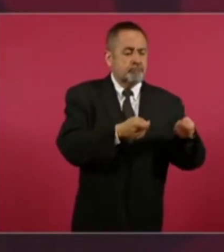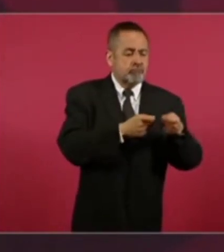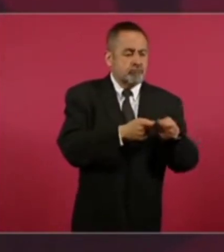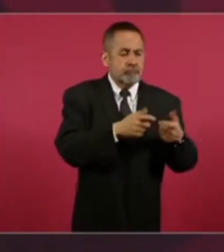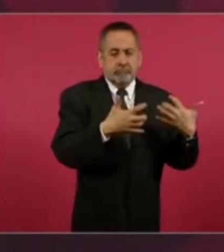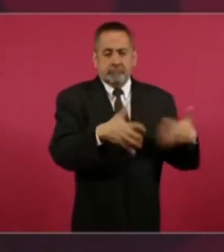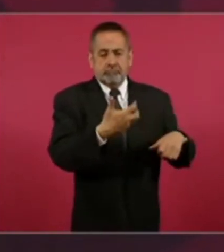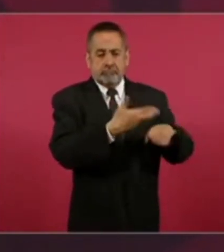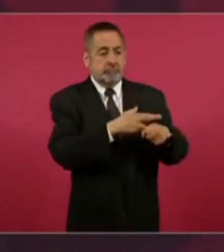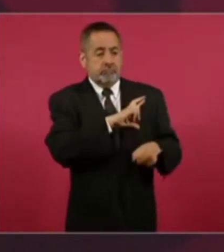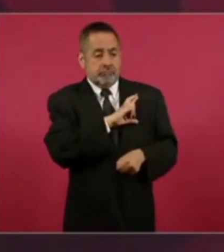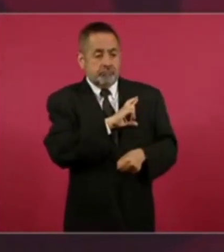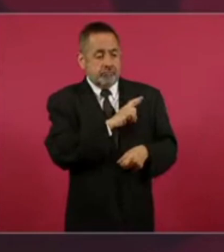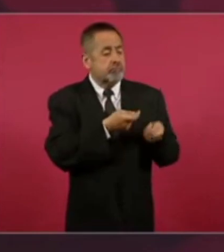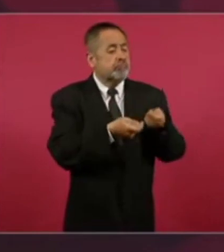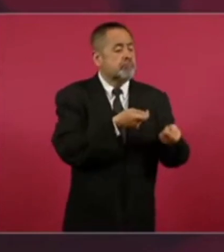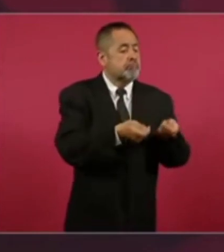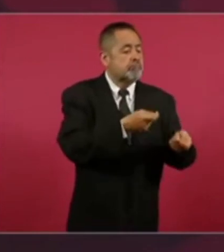particulares.